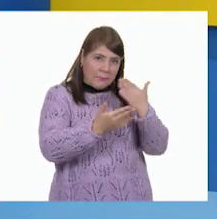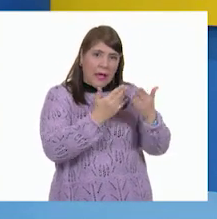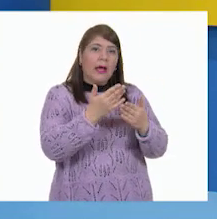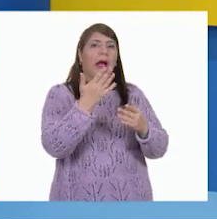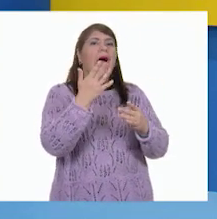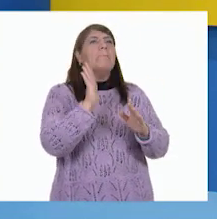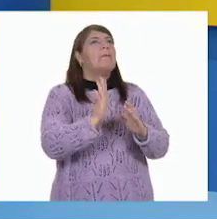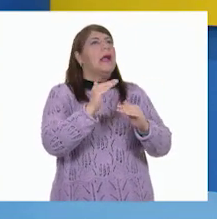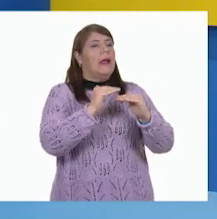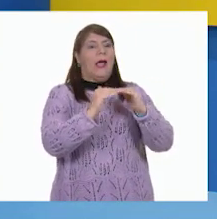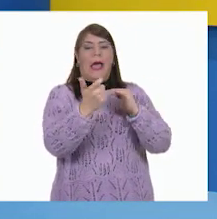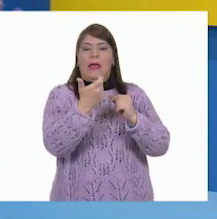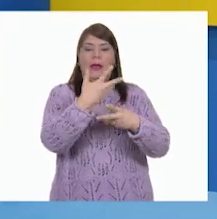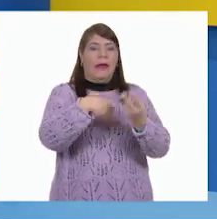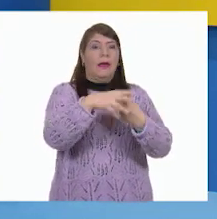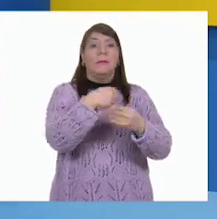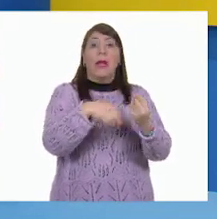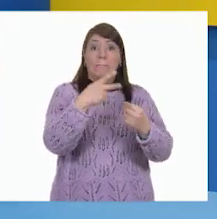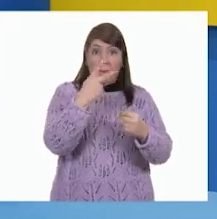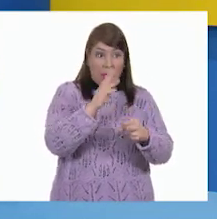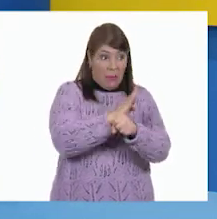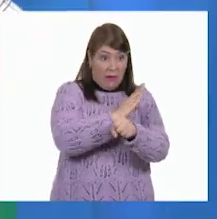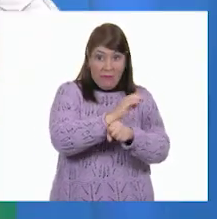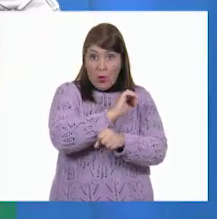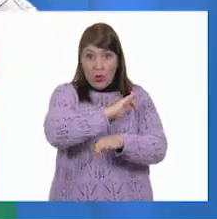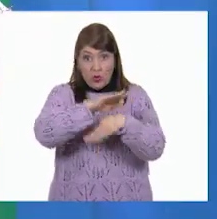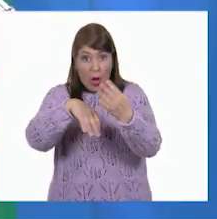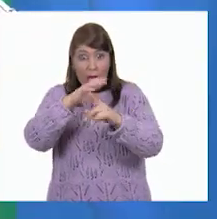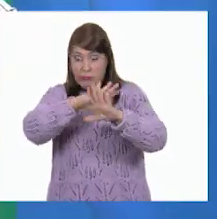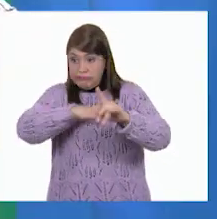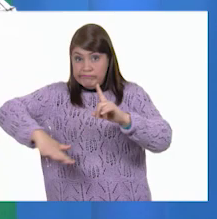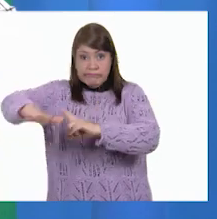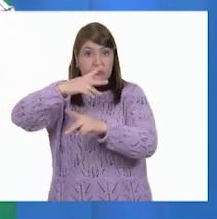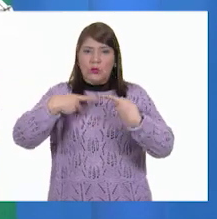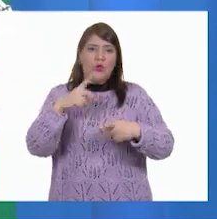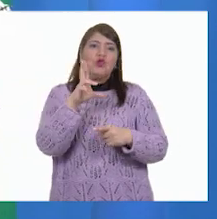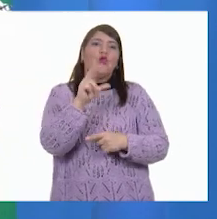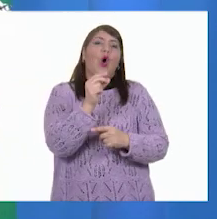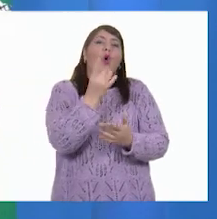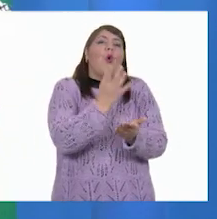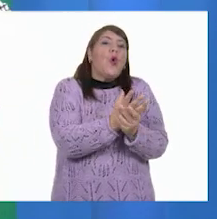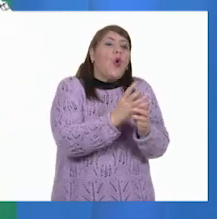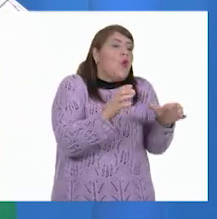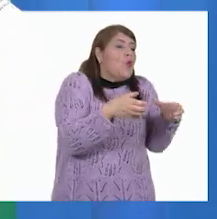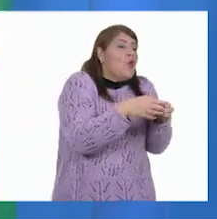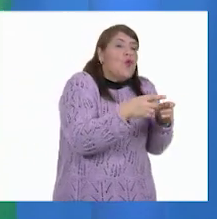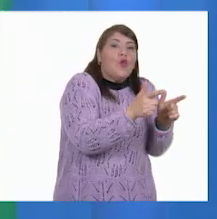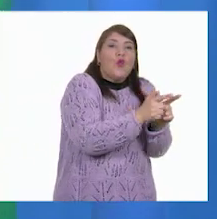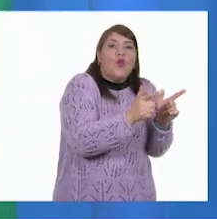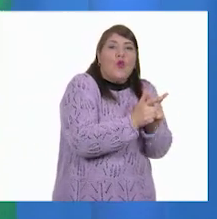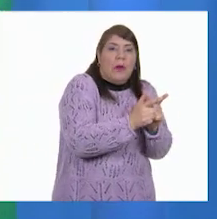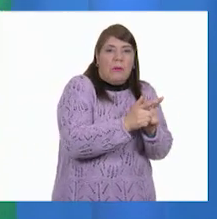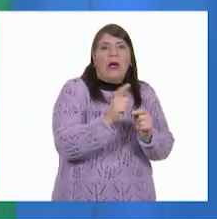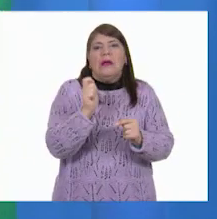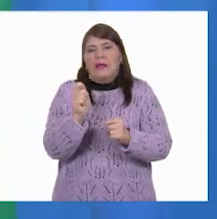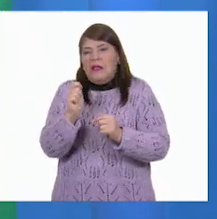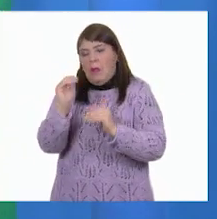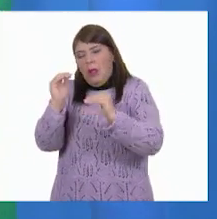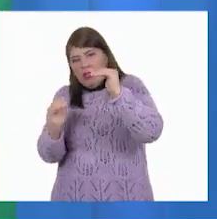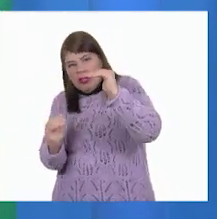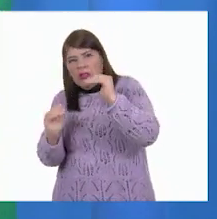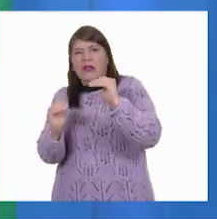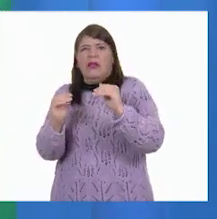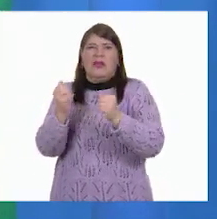estabilidad económica que benefició solo a unos cuantos. Sí es cierto, maestra, la desigualdad social, la miseria,